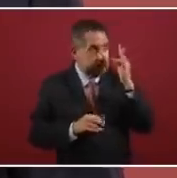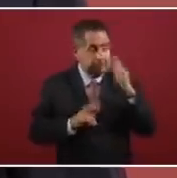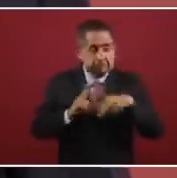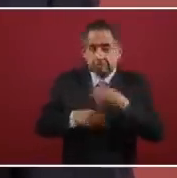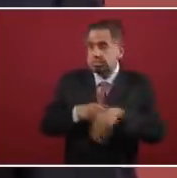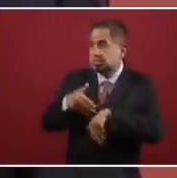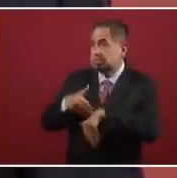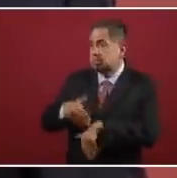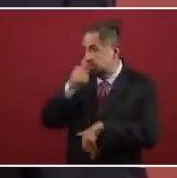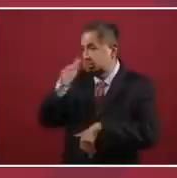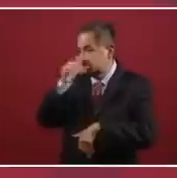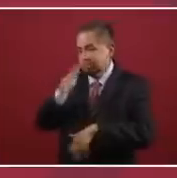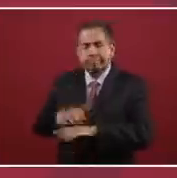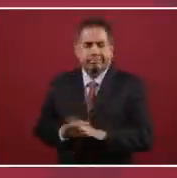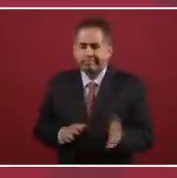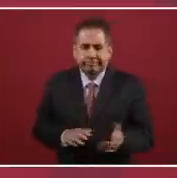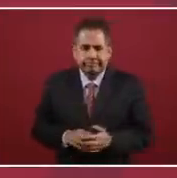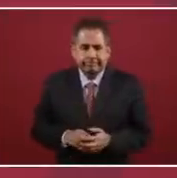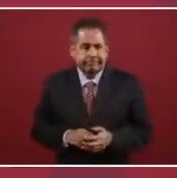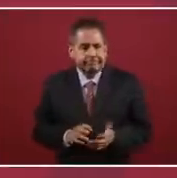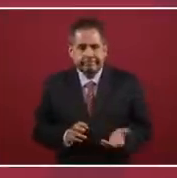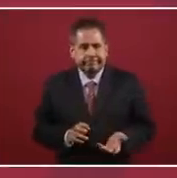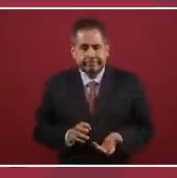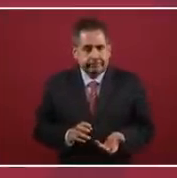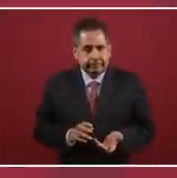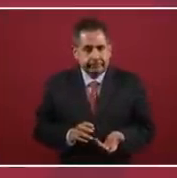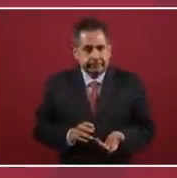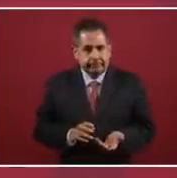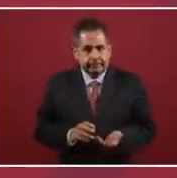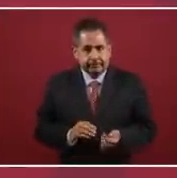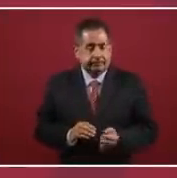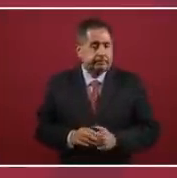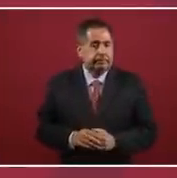que el que no tenga este